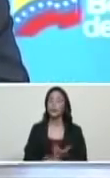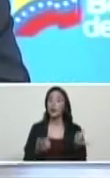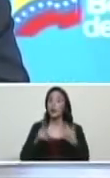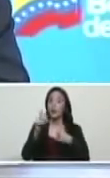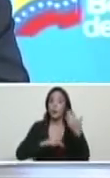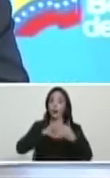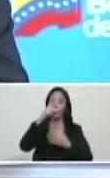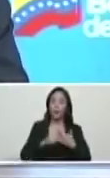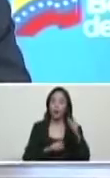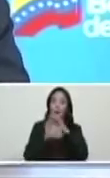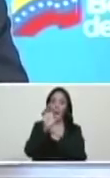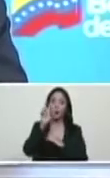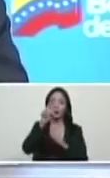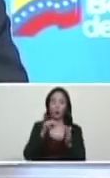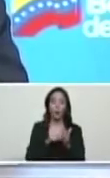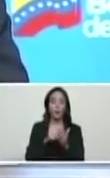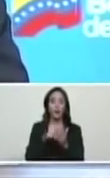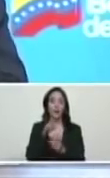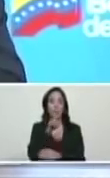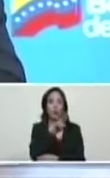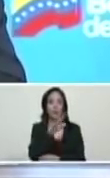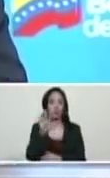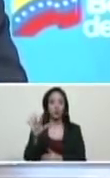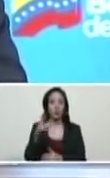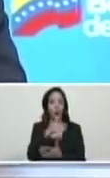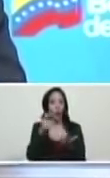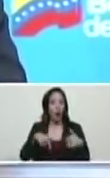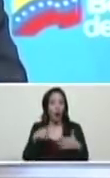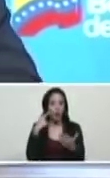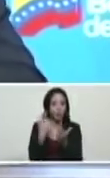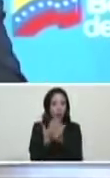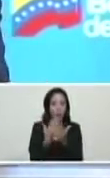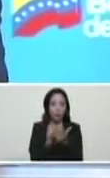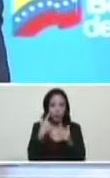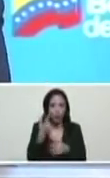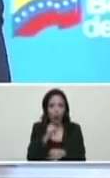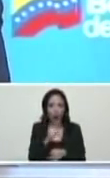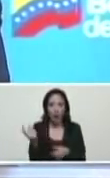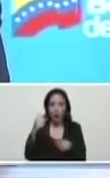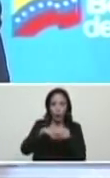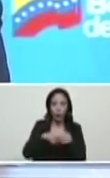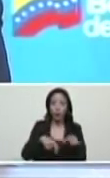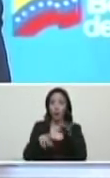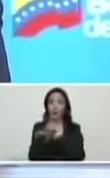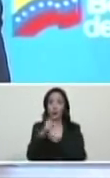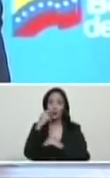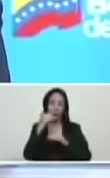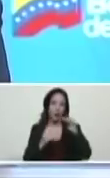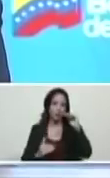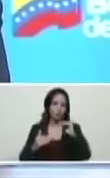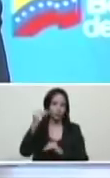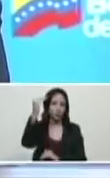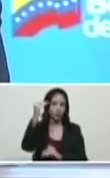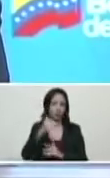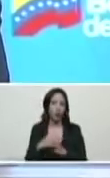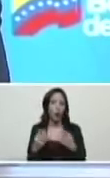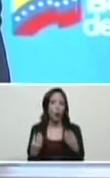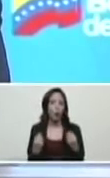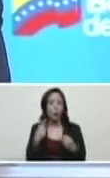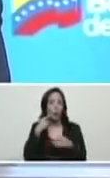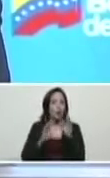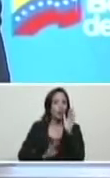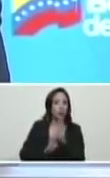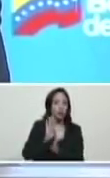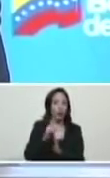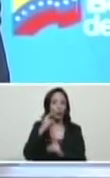Patria 2025 Venezuela dé un salto muy alto en el desarrollo del turismo